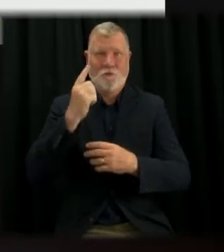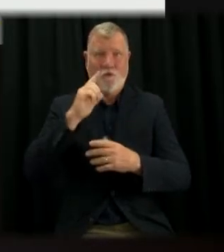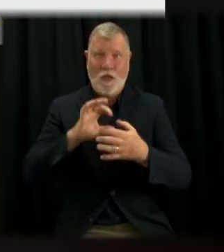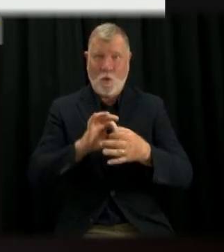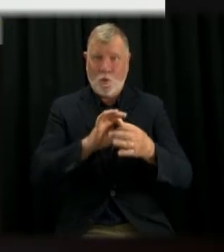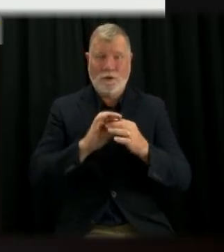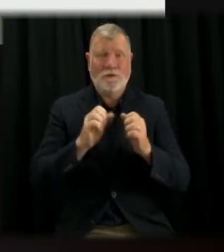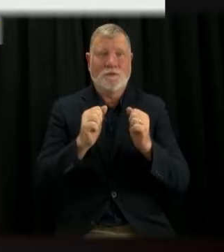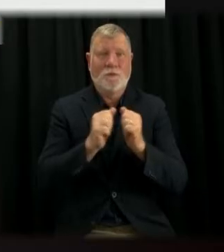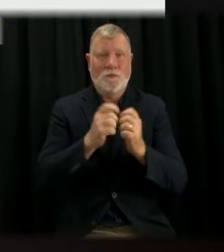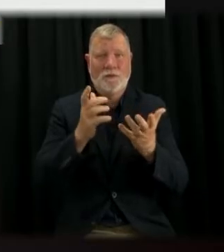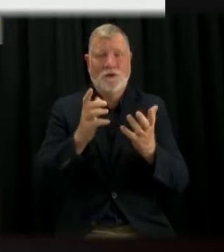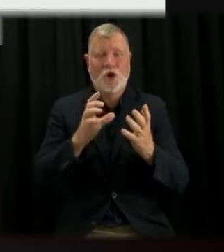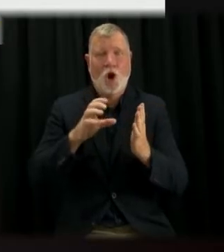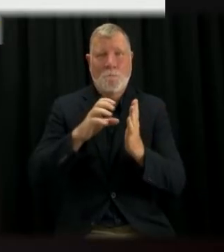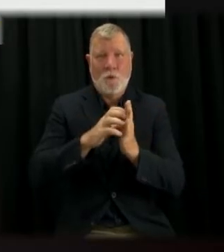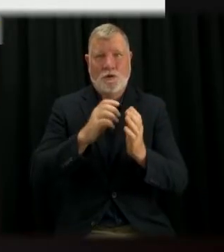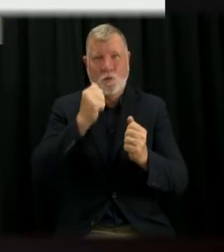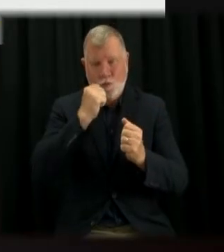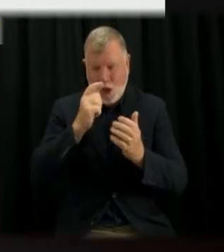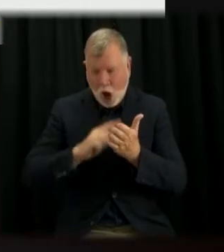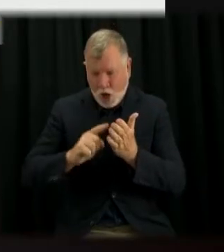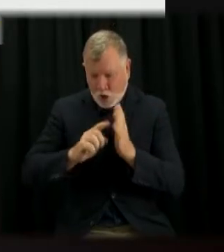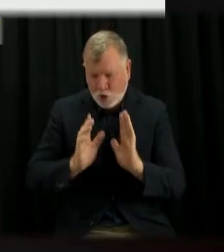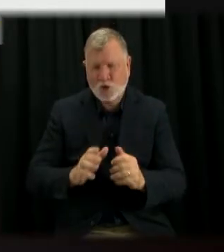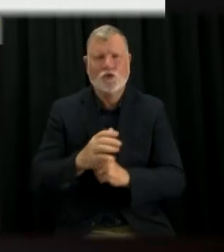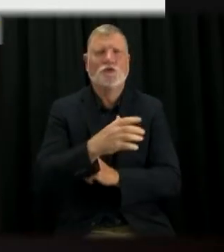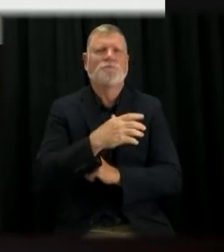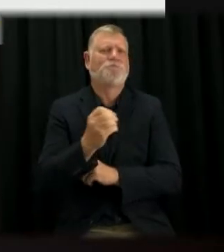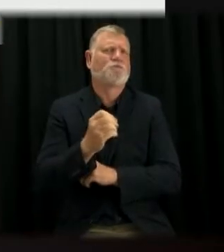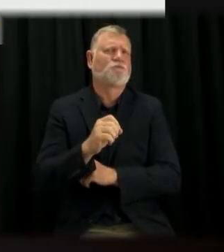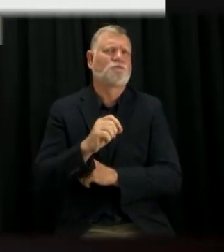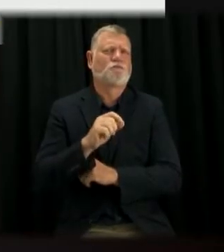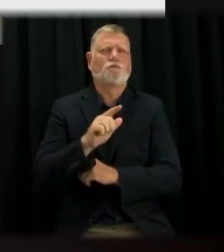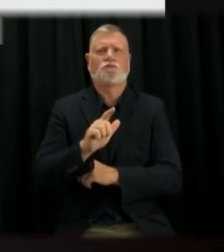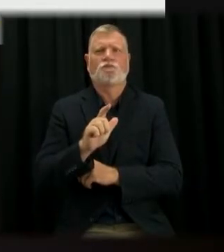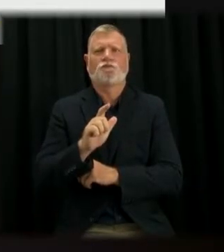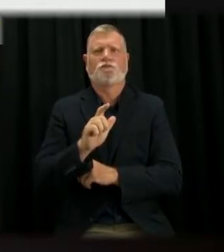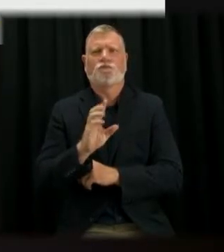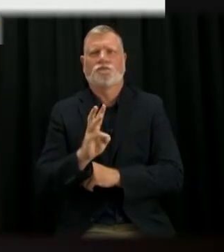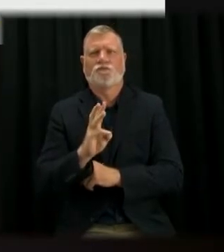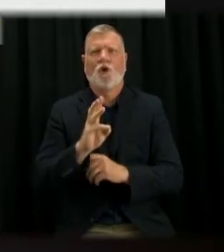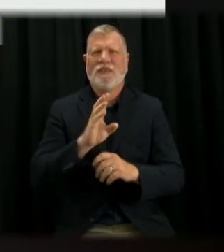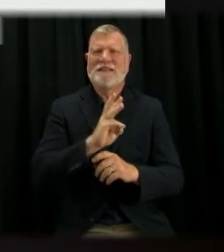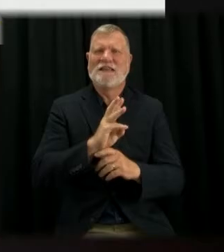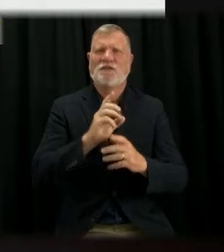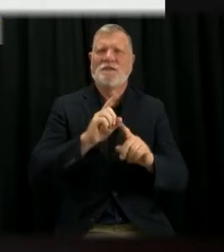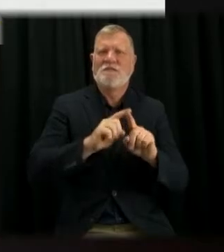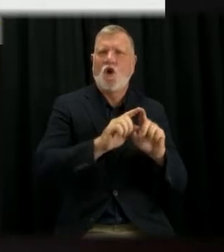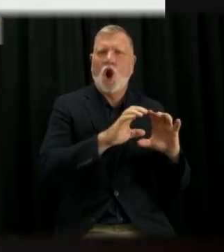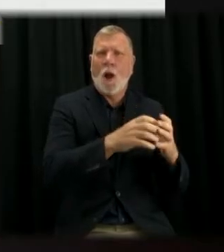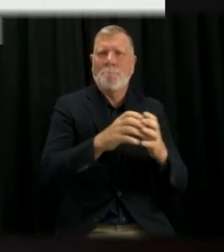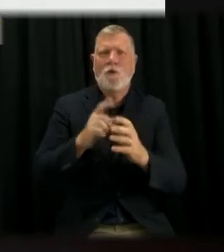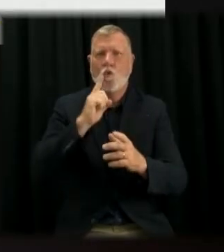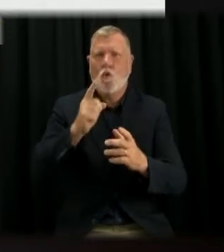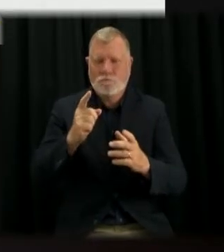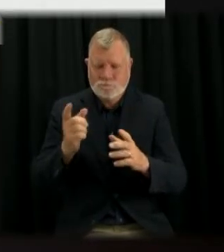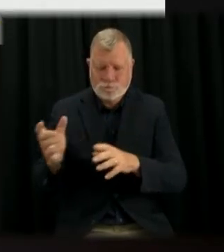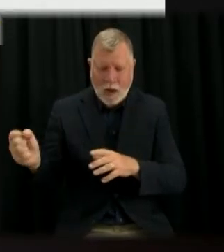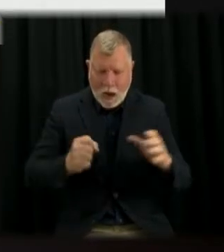Obviamente, la coordinación con los auditores de las unidades componentes, son 6 firmas que son